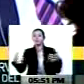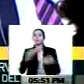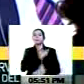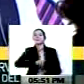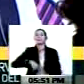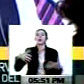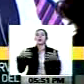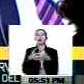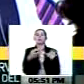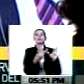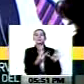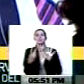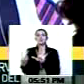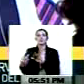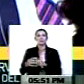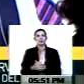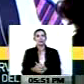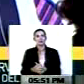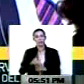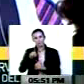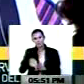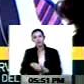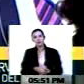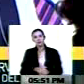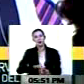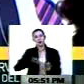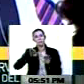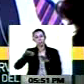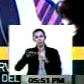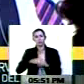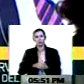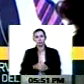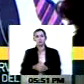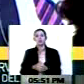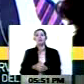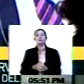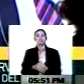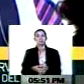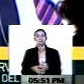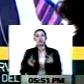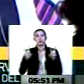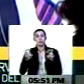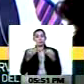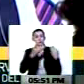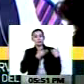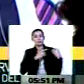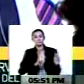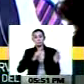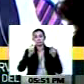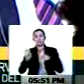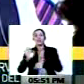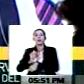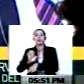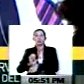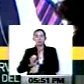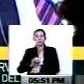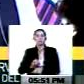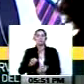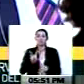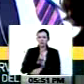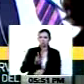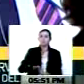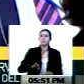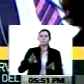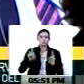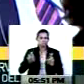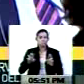tiempo que le extienden su pleno respaldo en esta nueva responsabilidad y que hace votos por trabajar en conjunto a